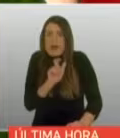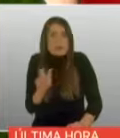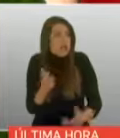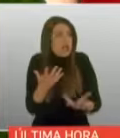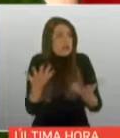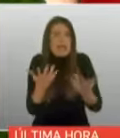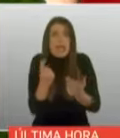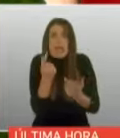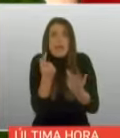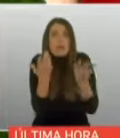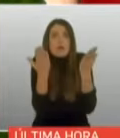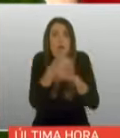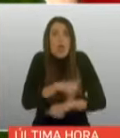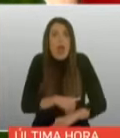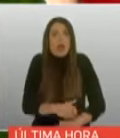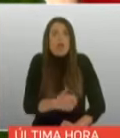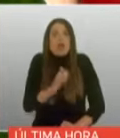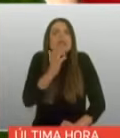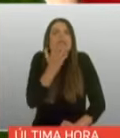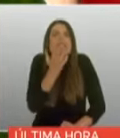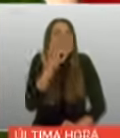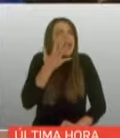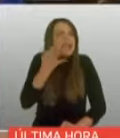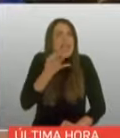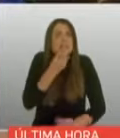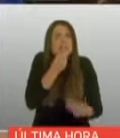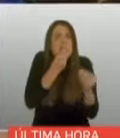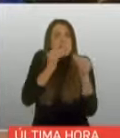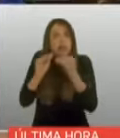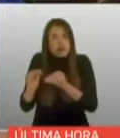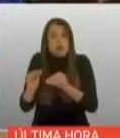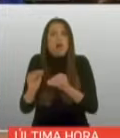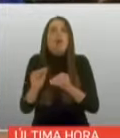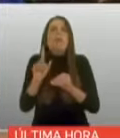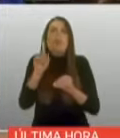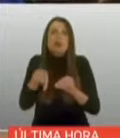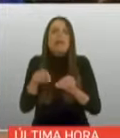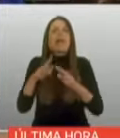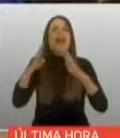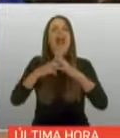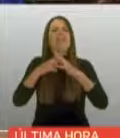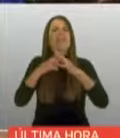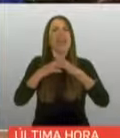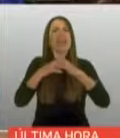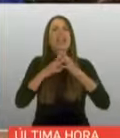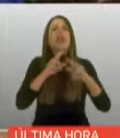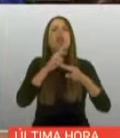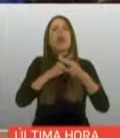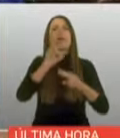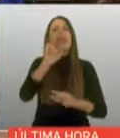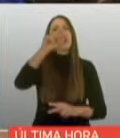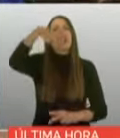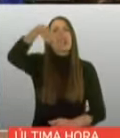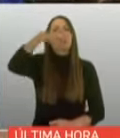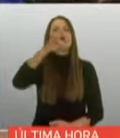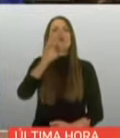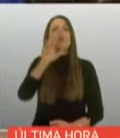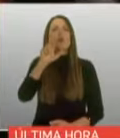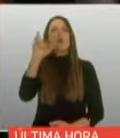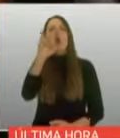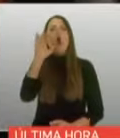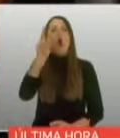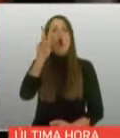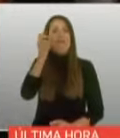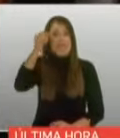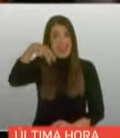más llevadera la estancia hospitalaria sin visitas, sino también de favorecer lo máximo posible el acceso a la información relativa al coronavirus,